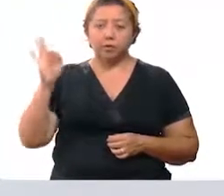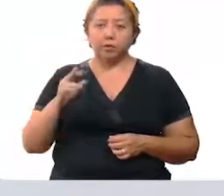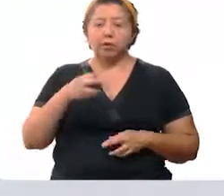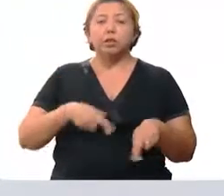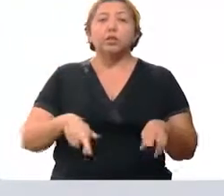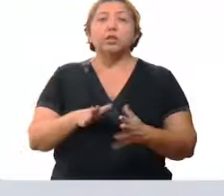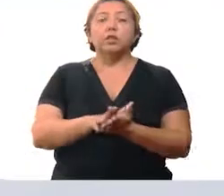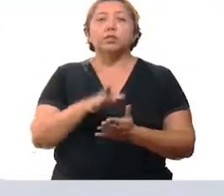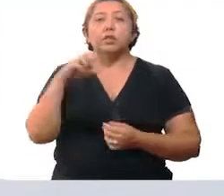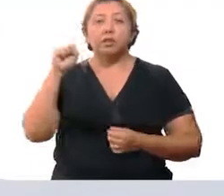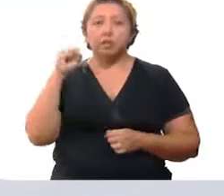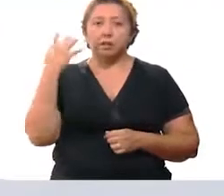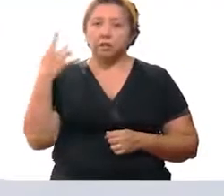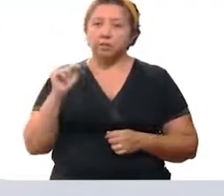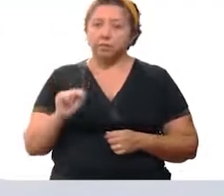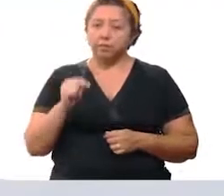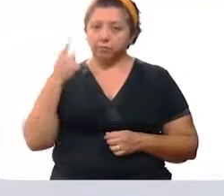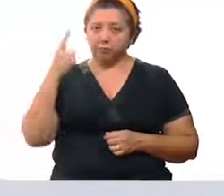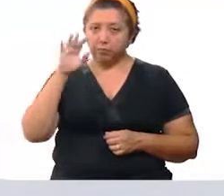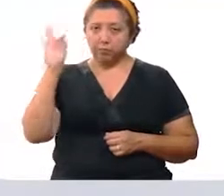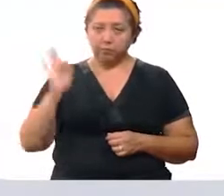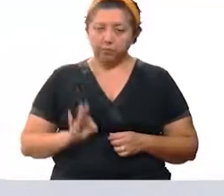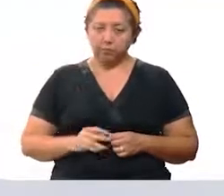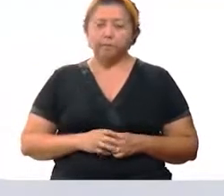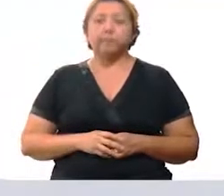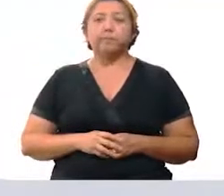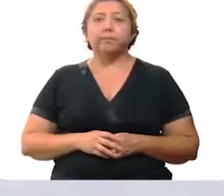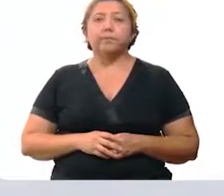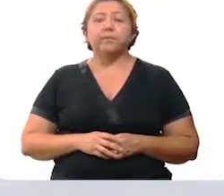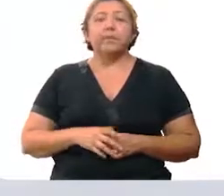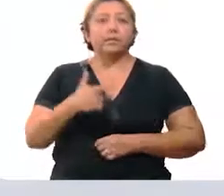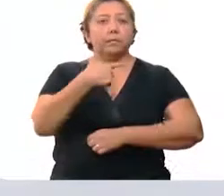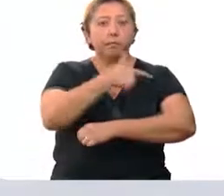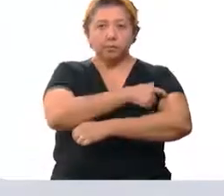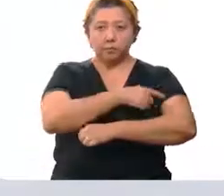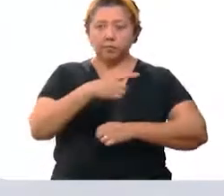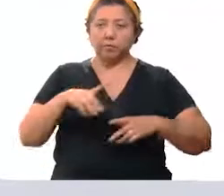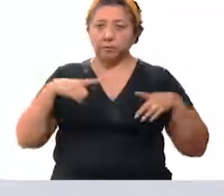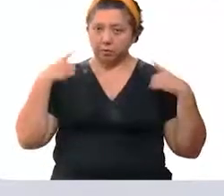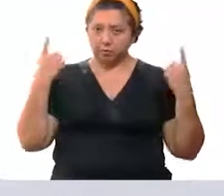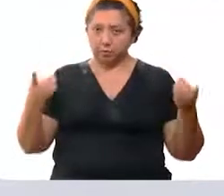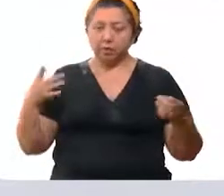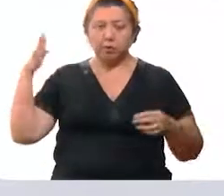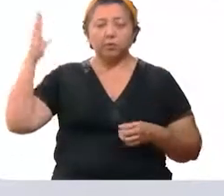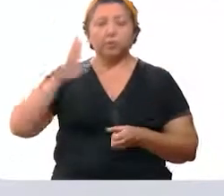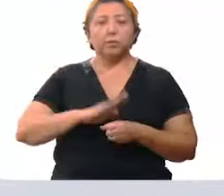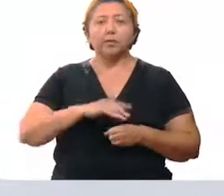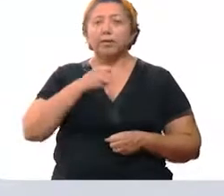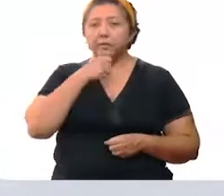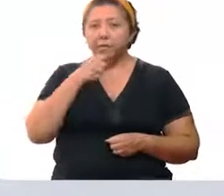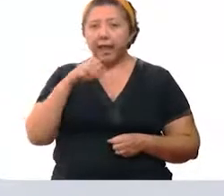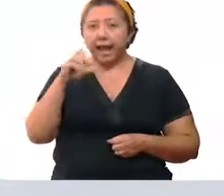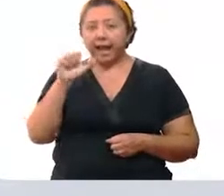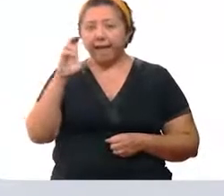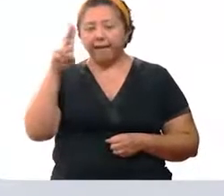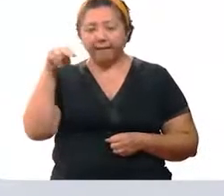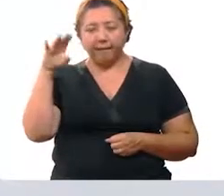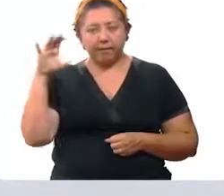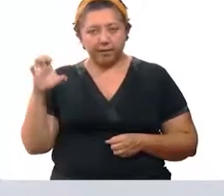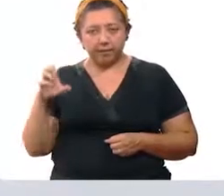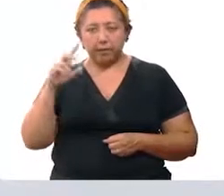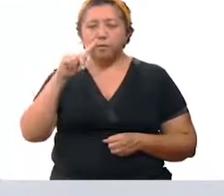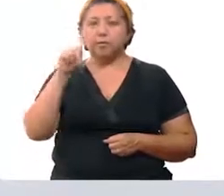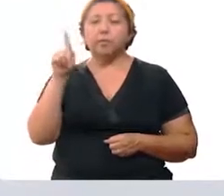y Río Lagarto 65.1%. Las vacunas que fueron destinadas a adultos mayores de Acanqué, Aquil,